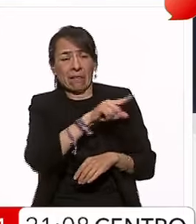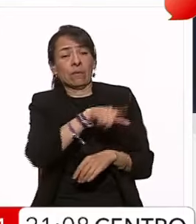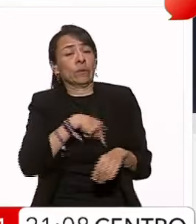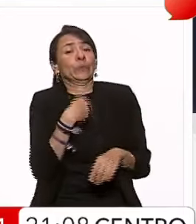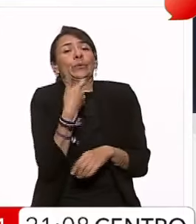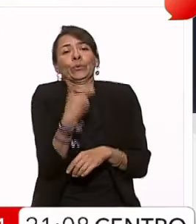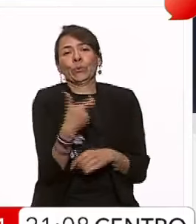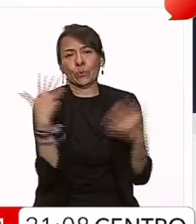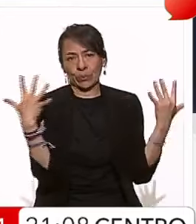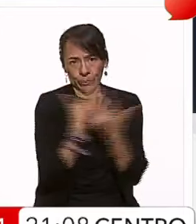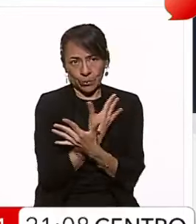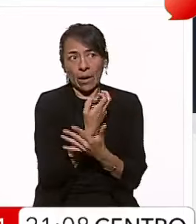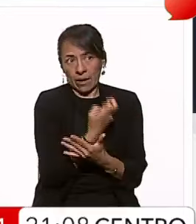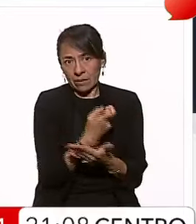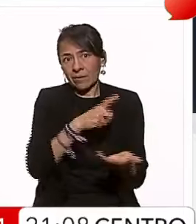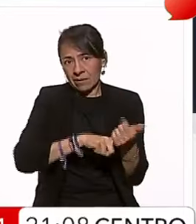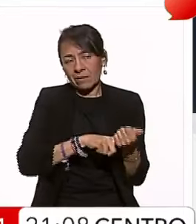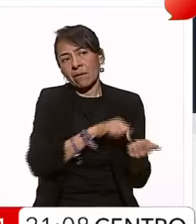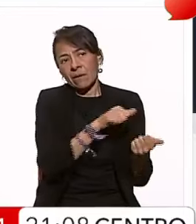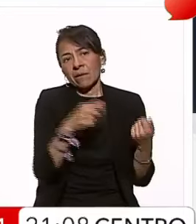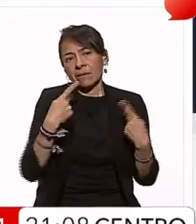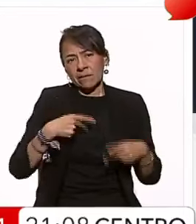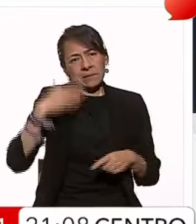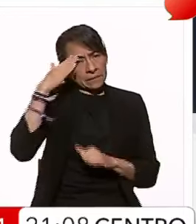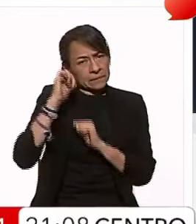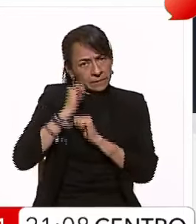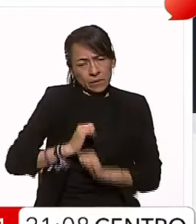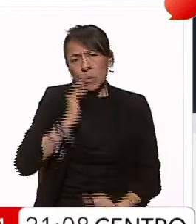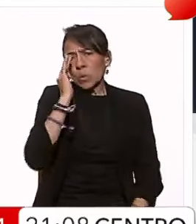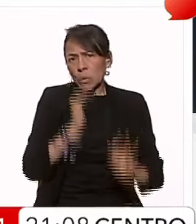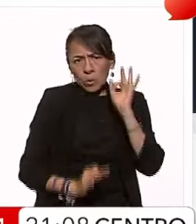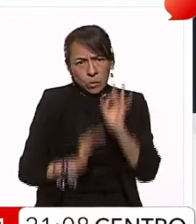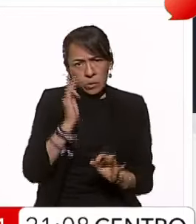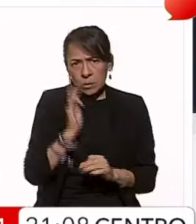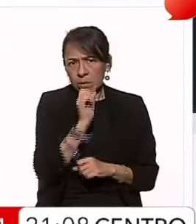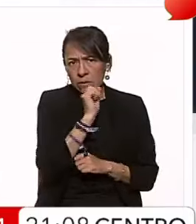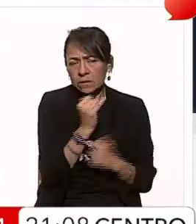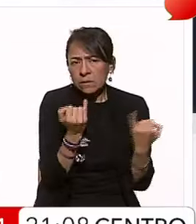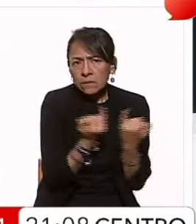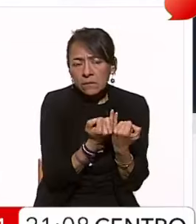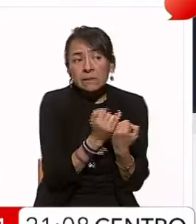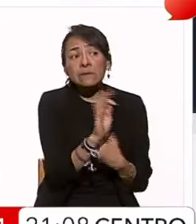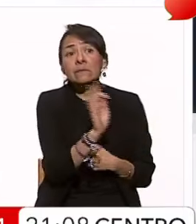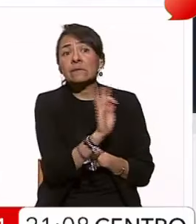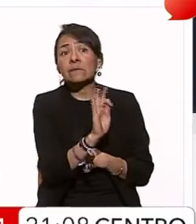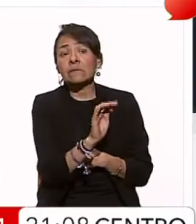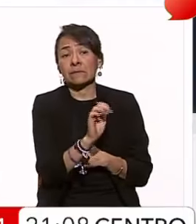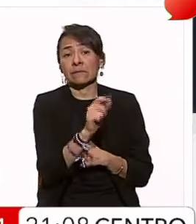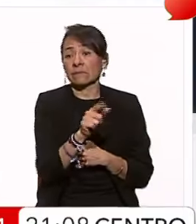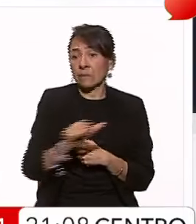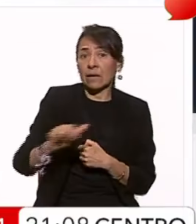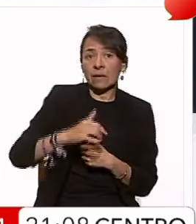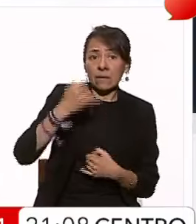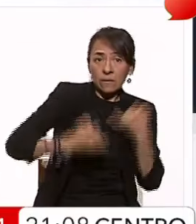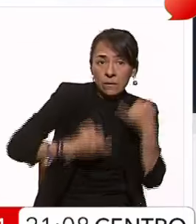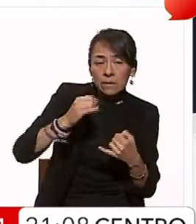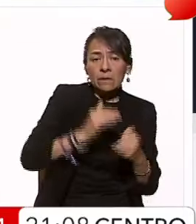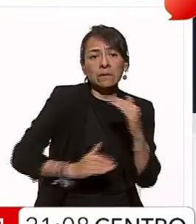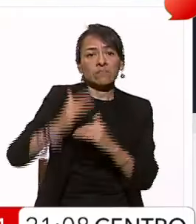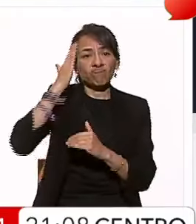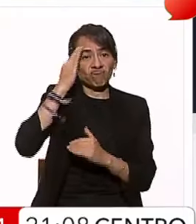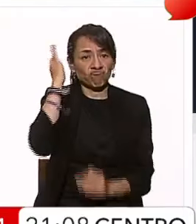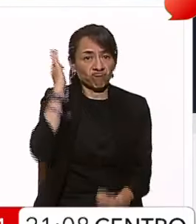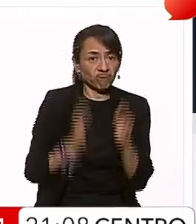Usan el sistema de Justicia ya que no participar activamente en las elecciones de jueces y magistrados